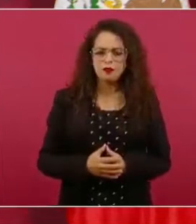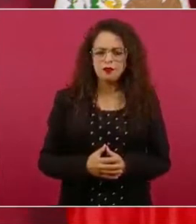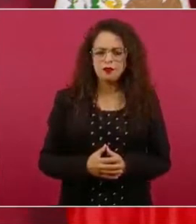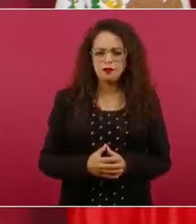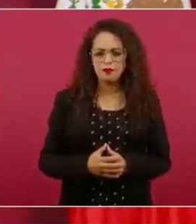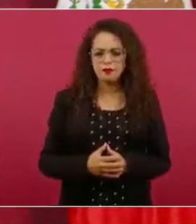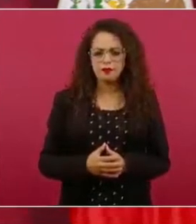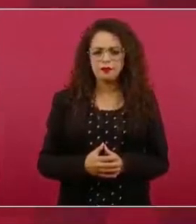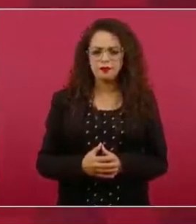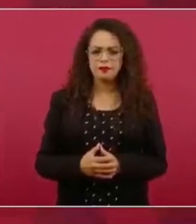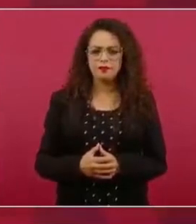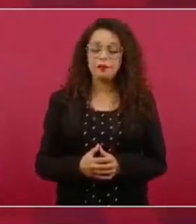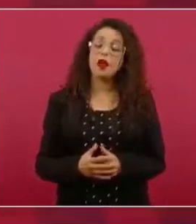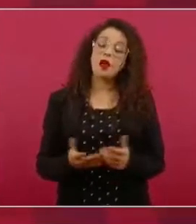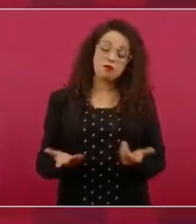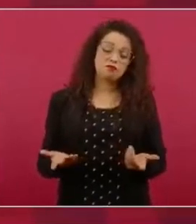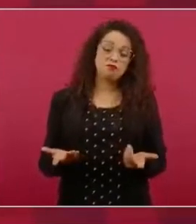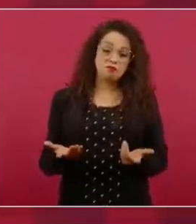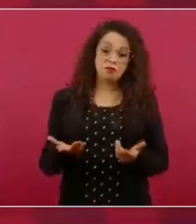Claro, ya muchos